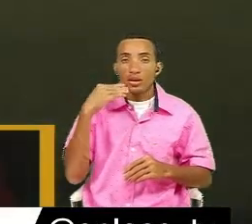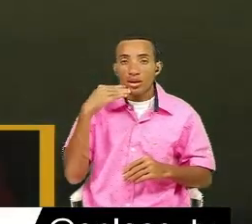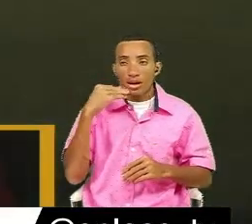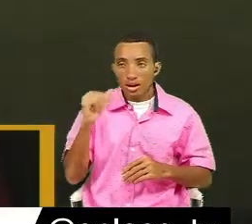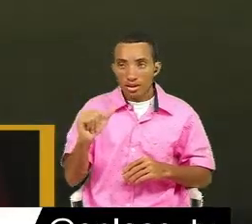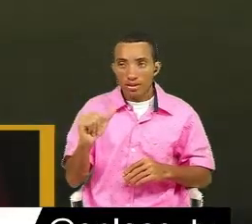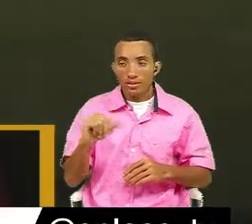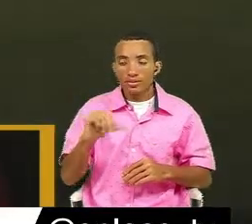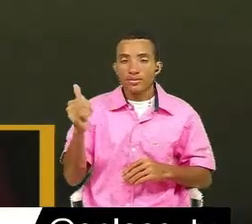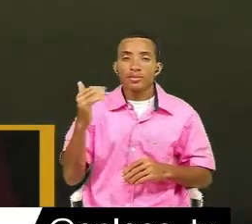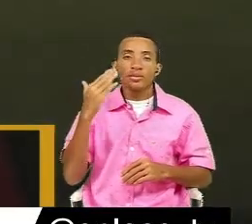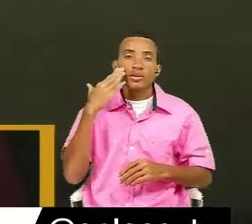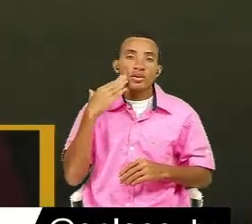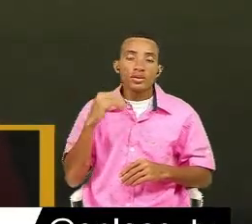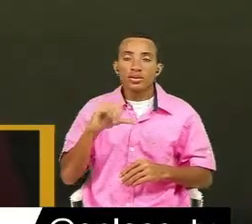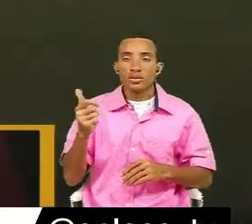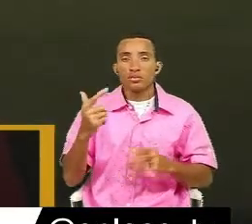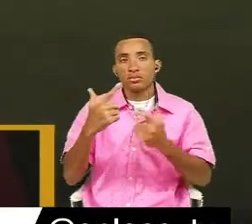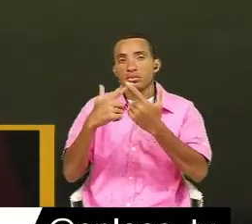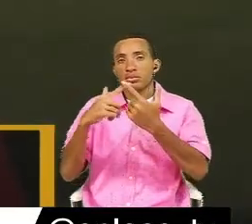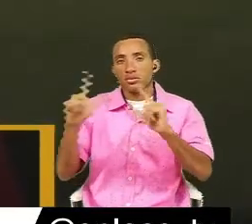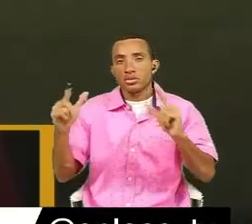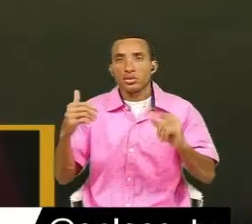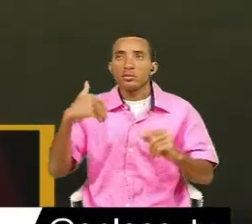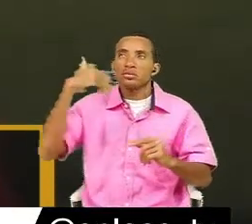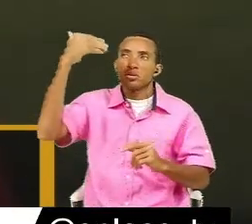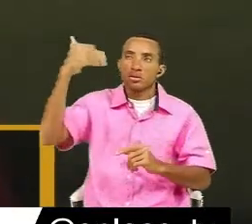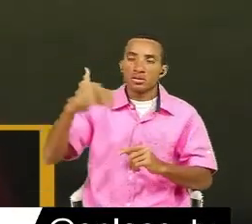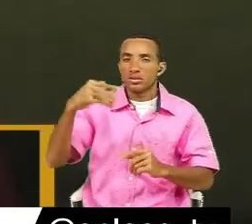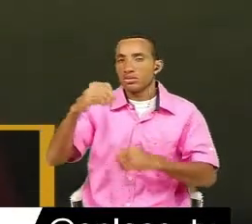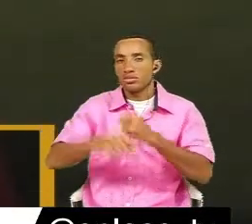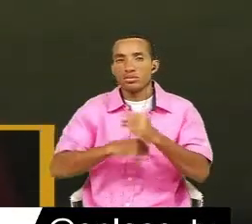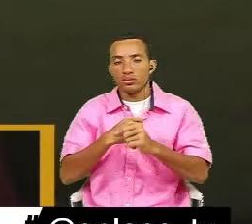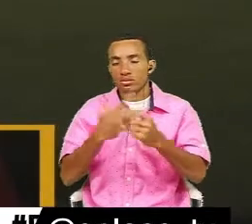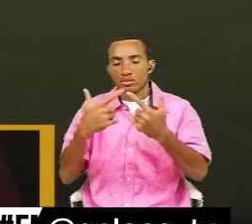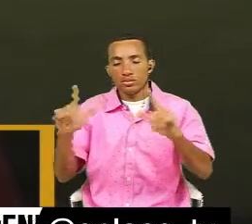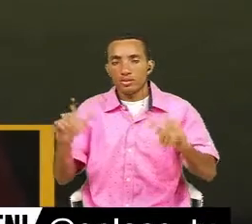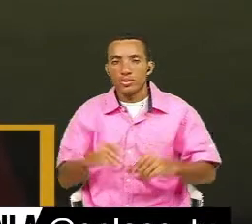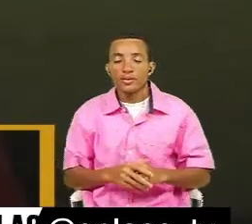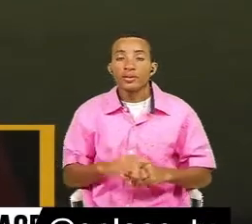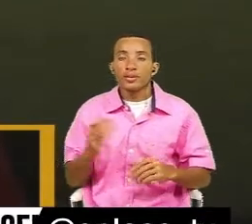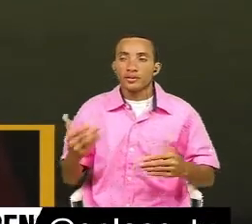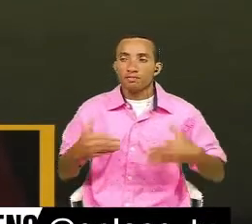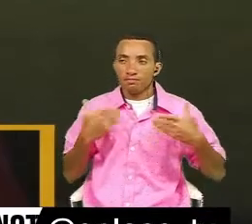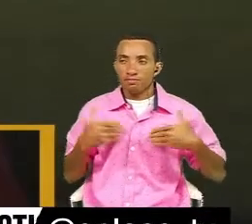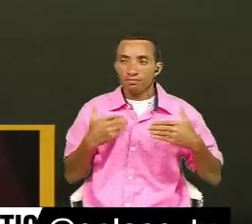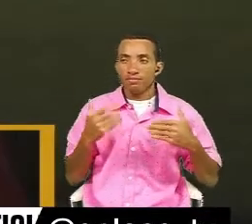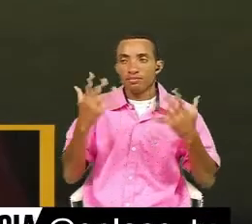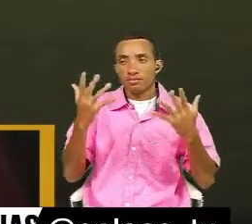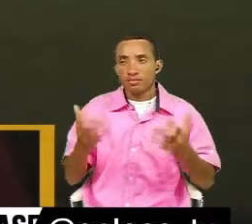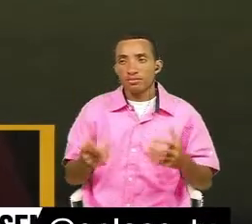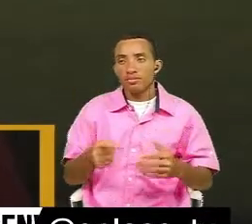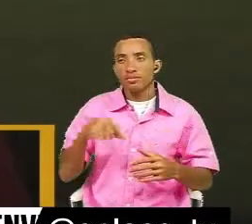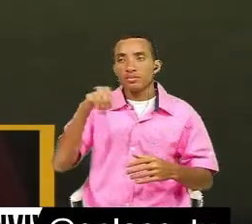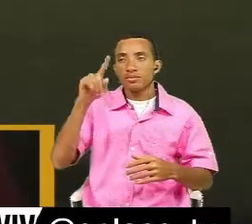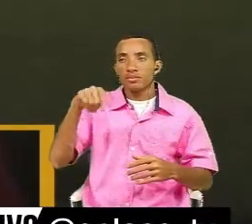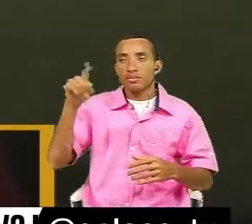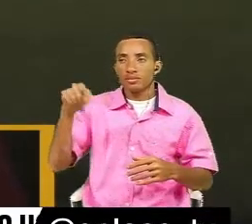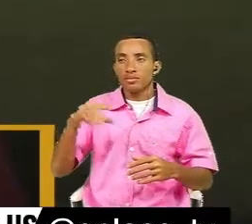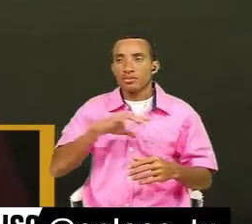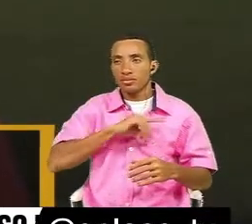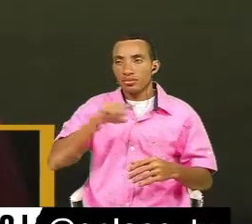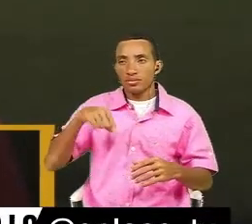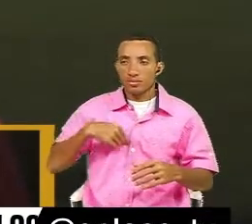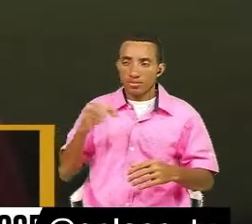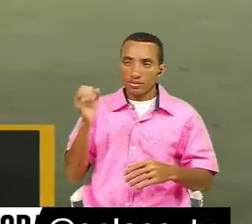juvenil y la categoría libre. Entonces estamos muy contentos porque creemos de que el balance deportivo de nuestro